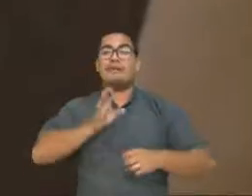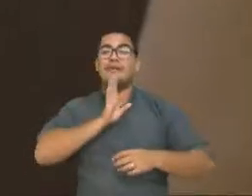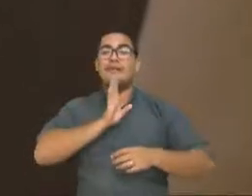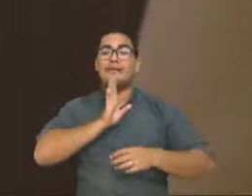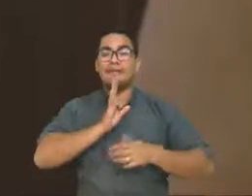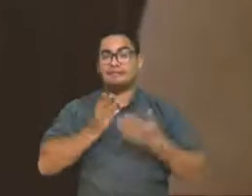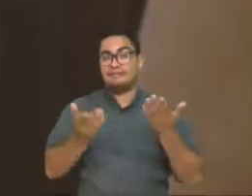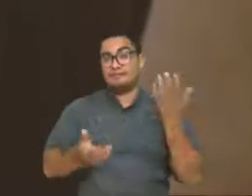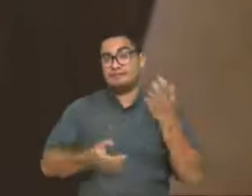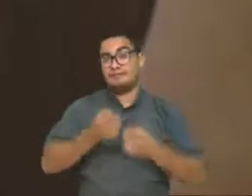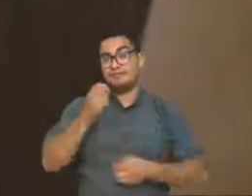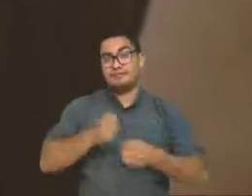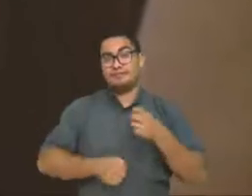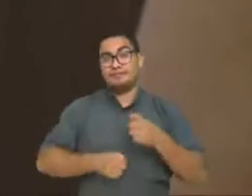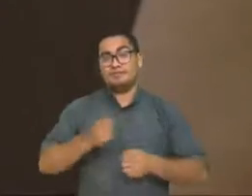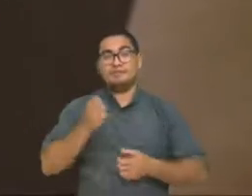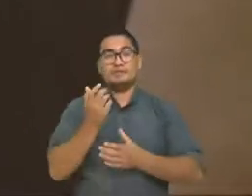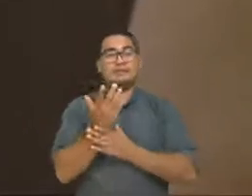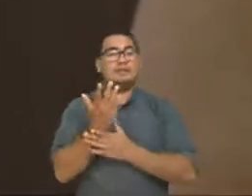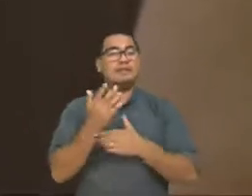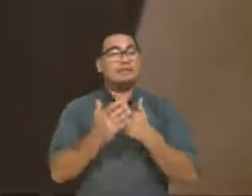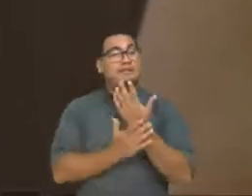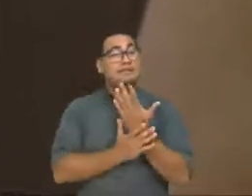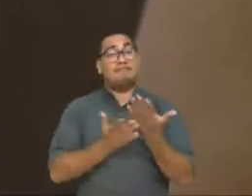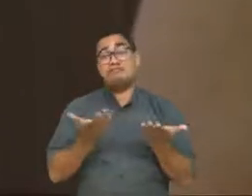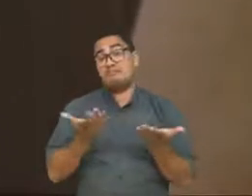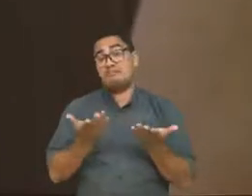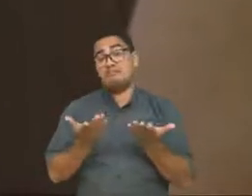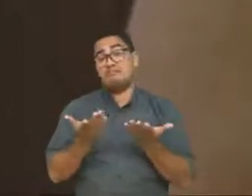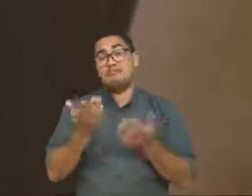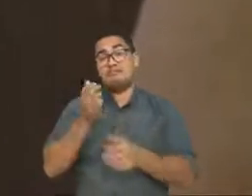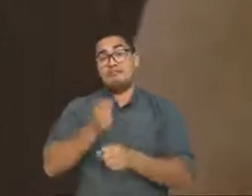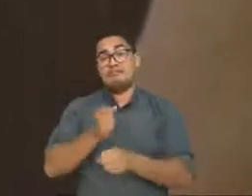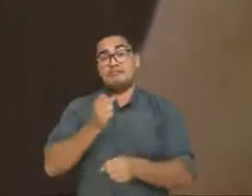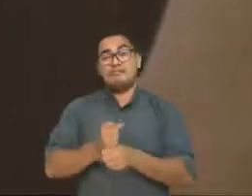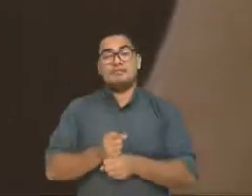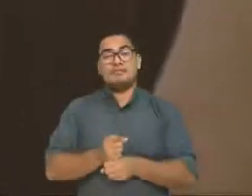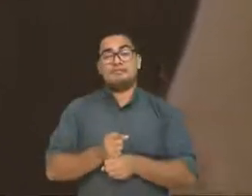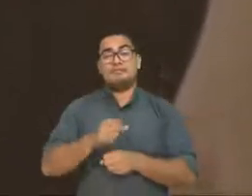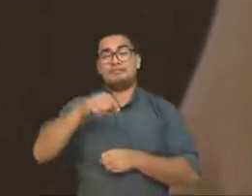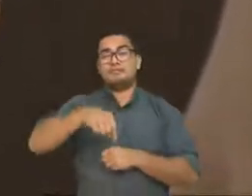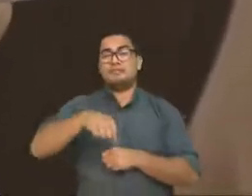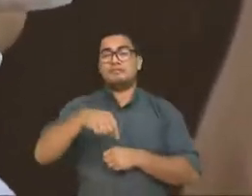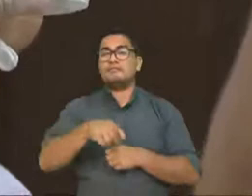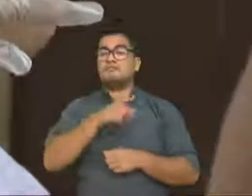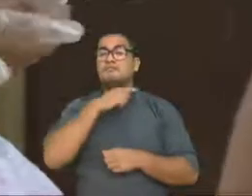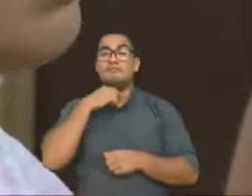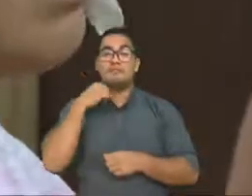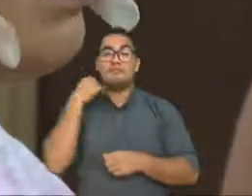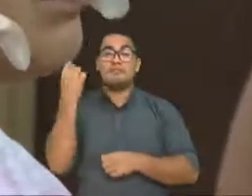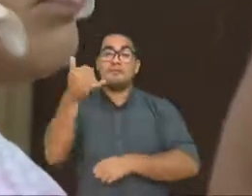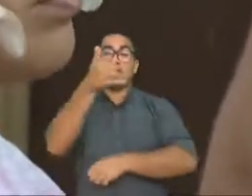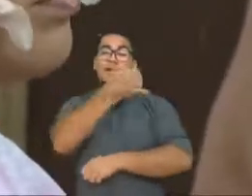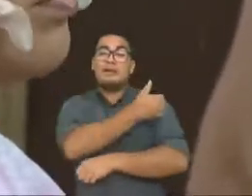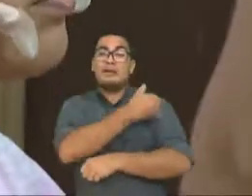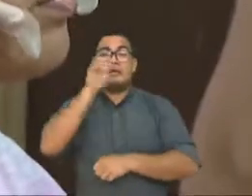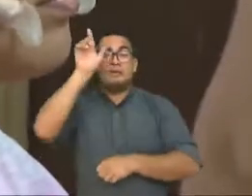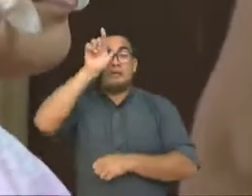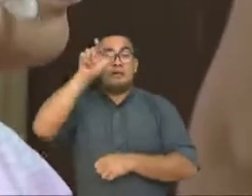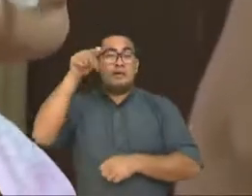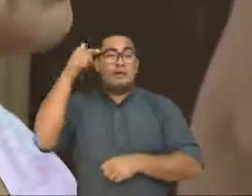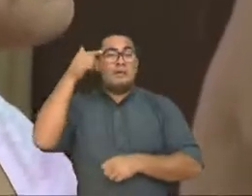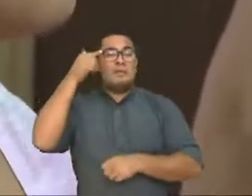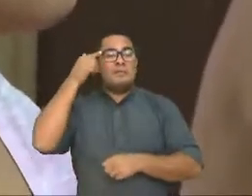problemas manuales. Entonces ese es nuestro trabajo. Y la verdad es que el hospital y el gobierno de Nicaragua